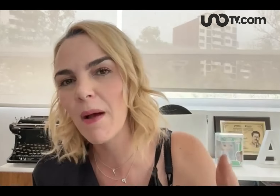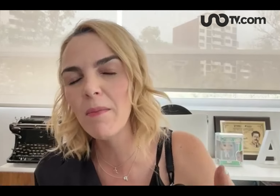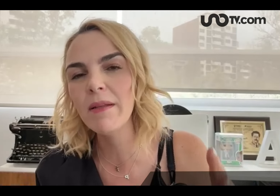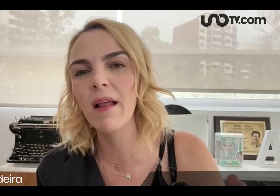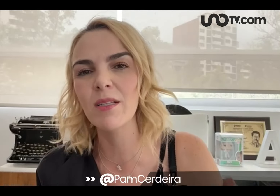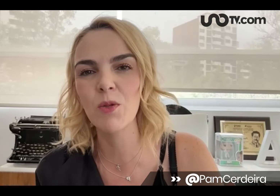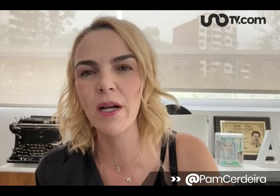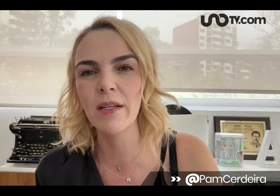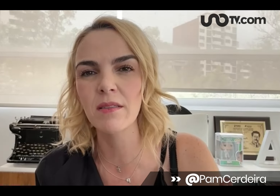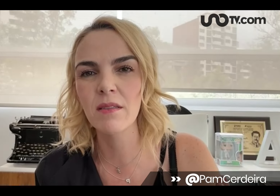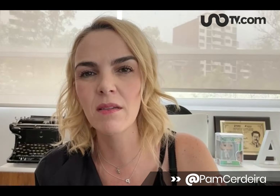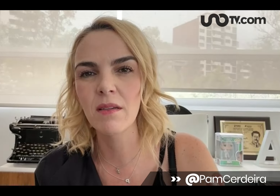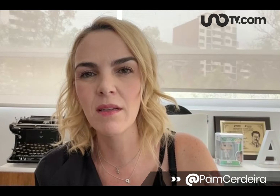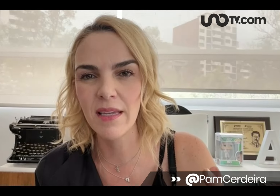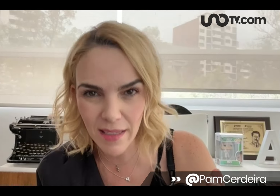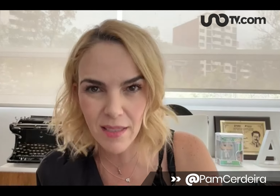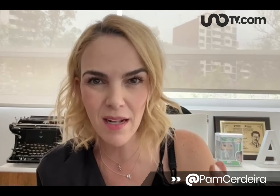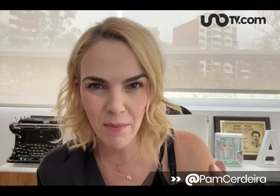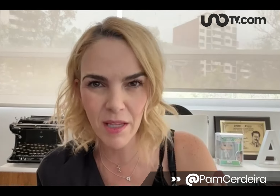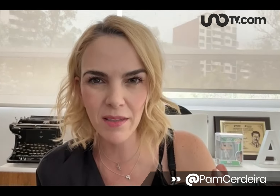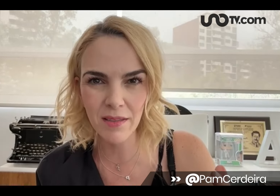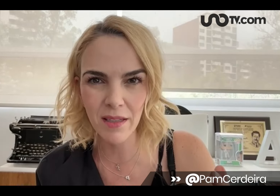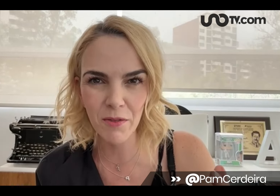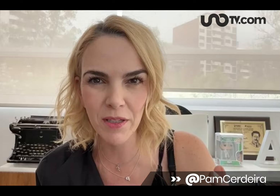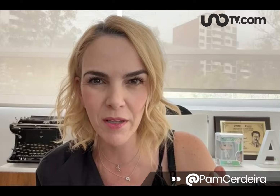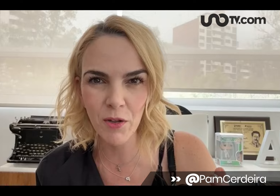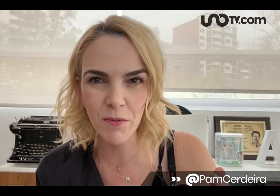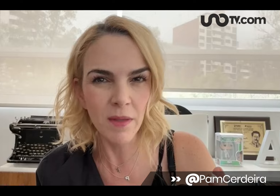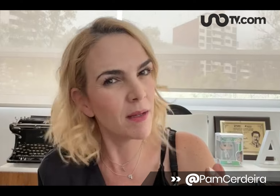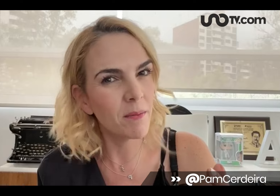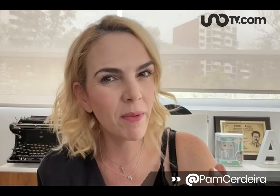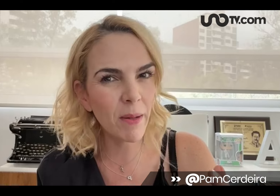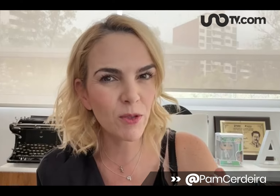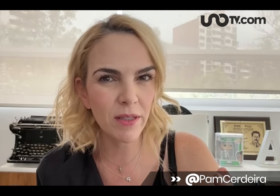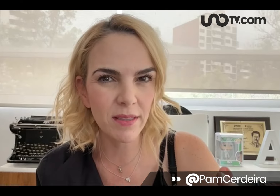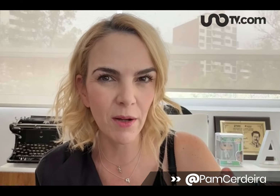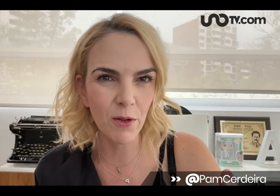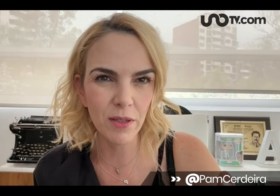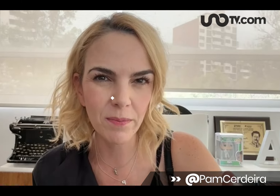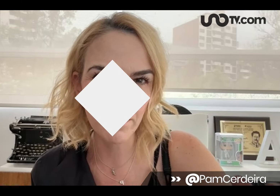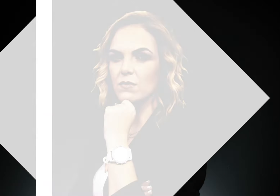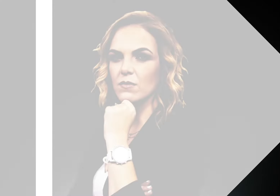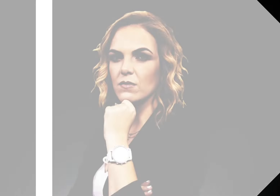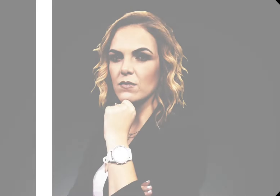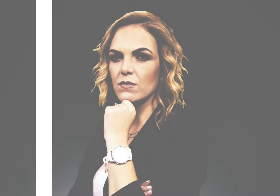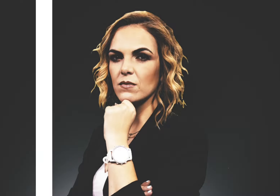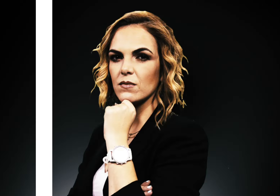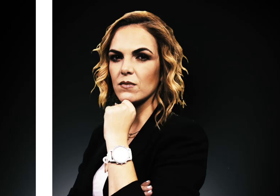principalmente a las mujeres. ¿Y esa es la medida que están defendiendo? Veremos qué dice la Corte.